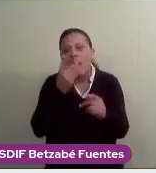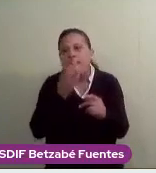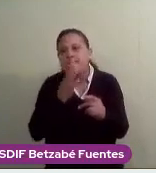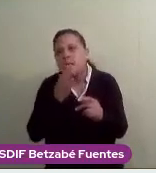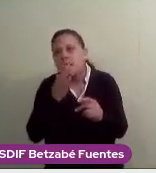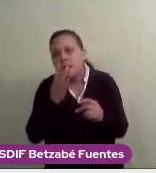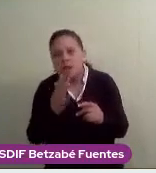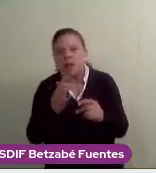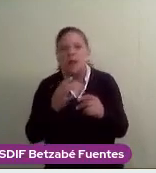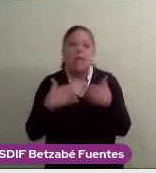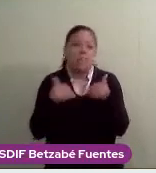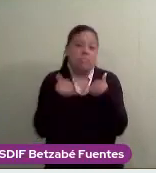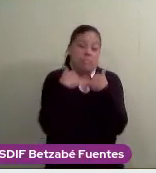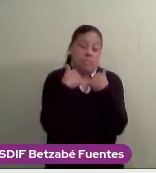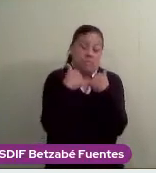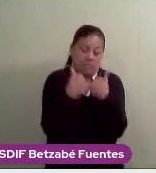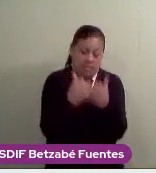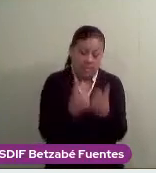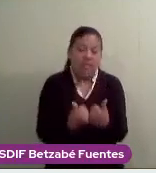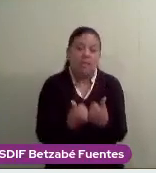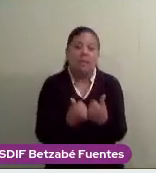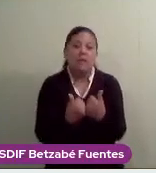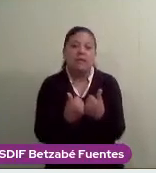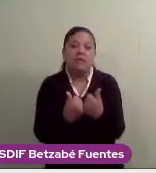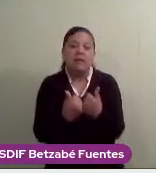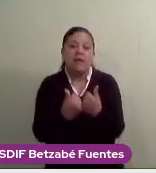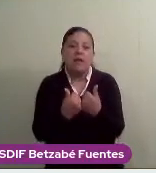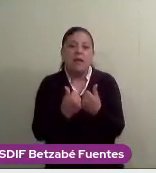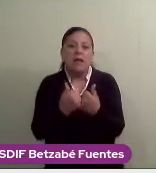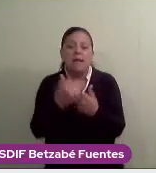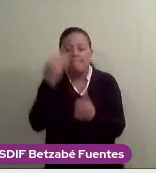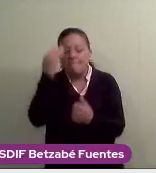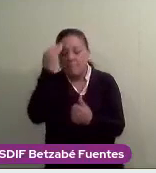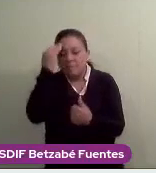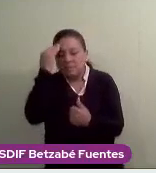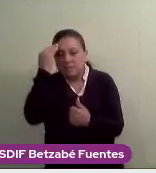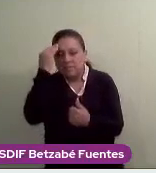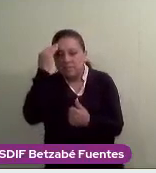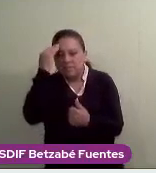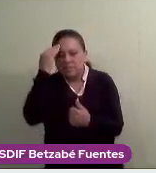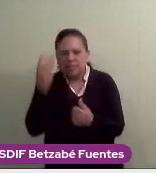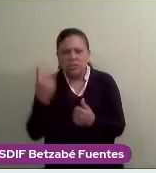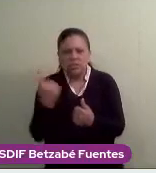de entender más allá el pensamiento abstracto, el pensamiento